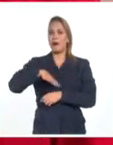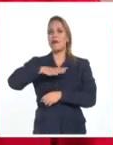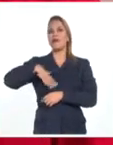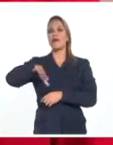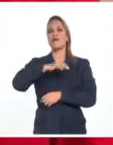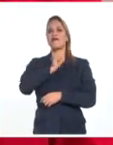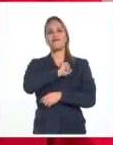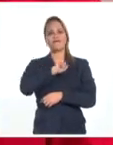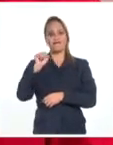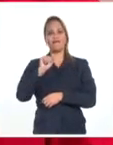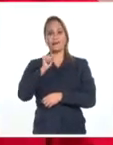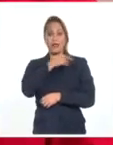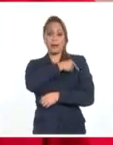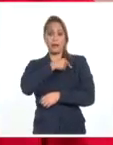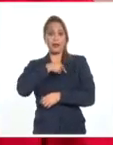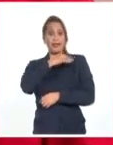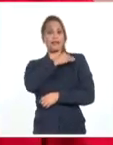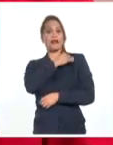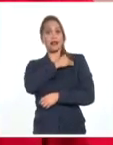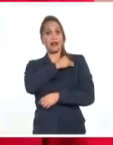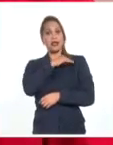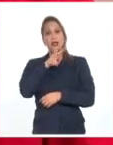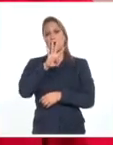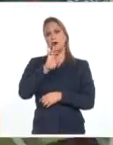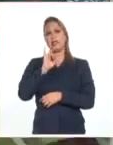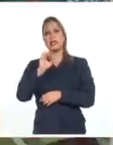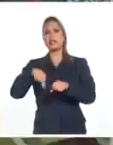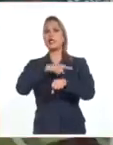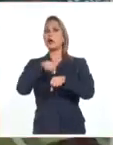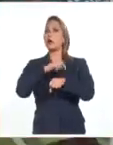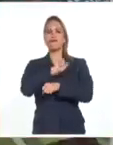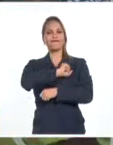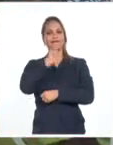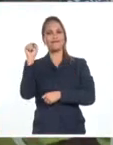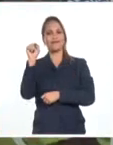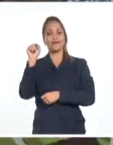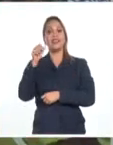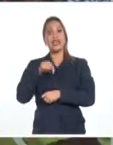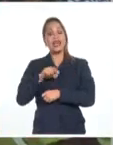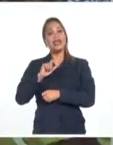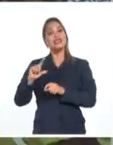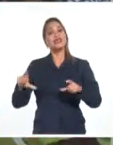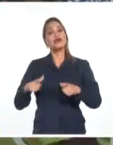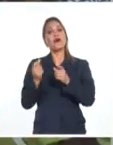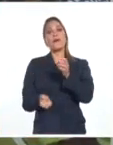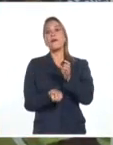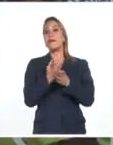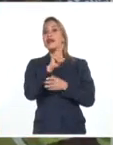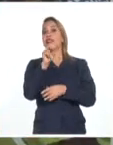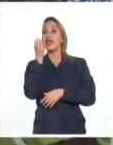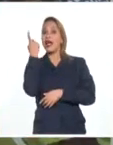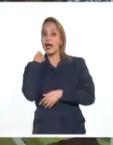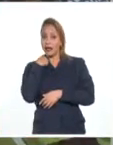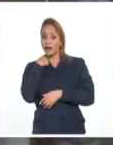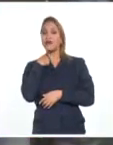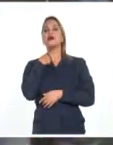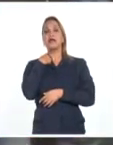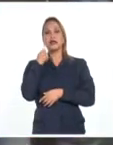movimiento cívico-militar en apenas 47 horas, ¿no? En esta conmemoración, en estos 20 años, nos